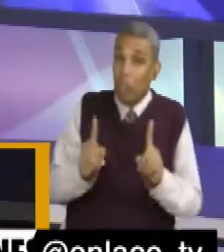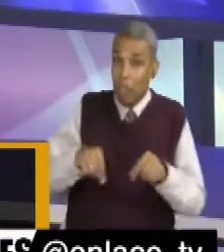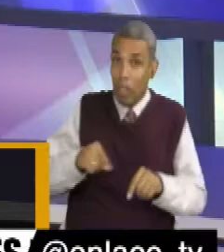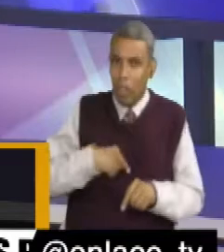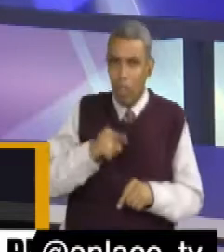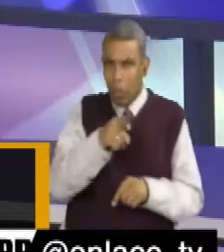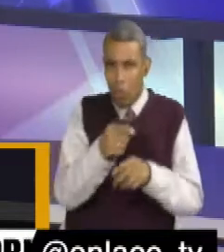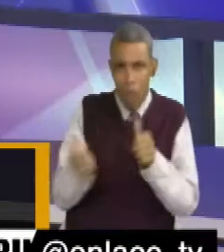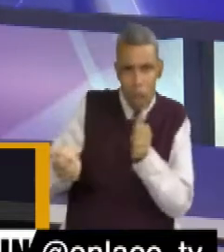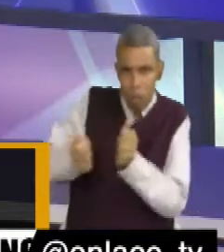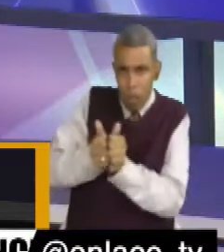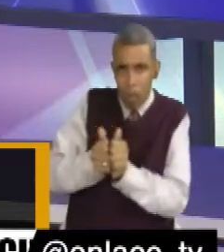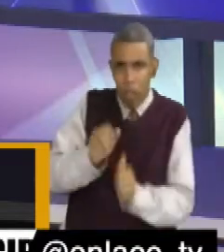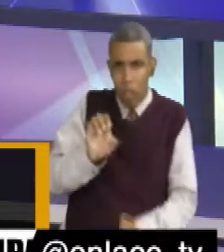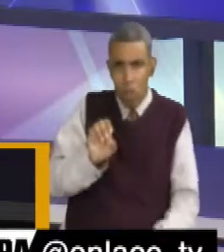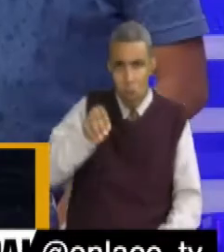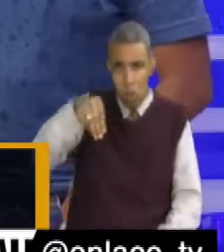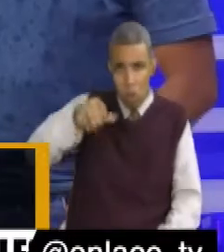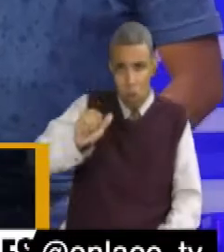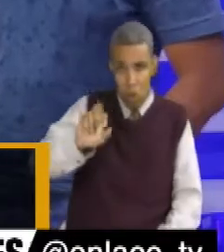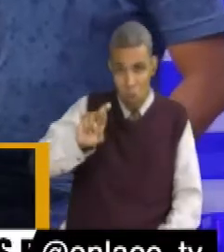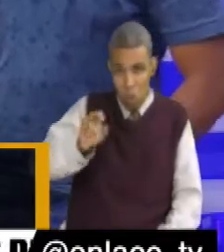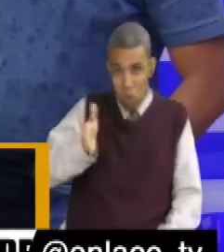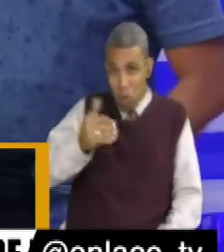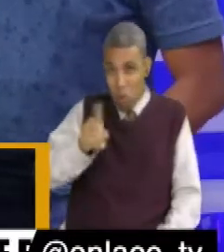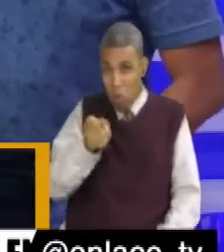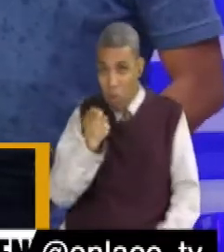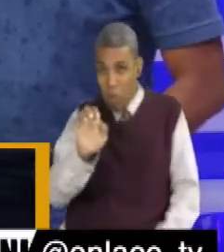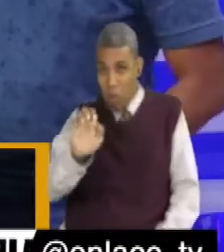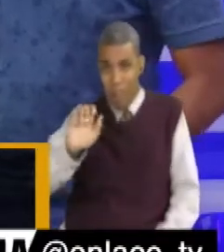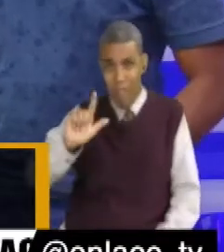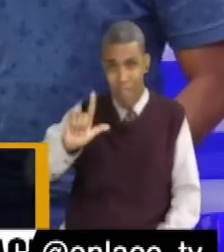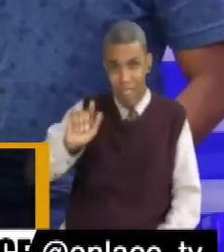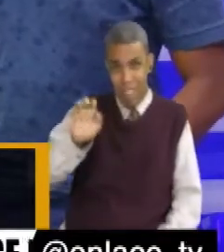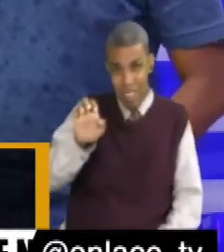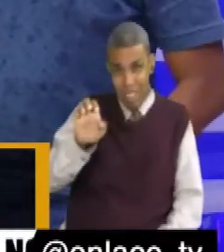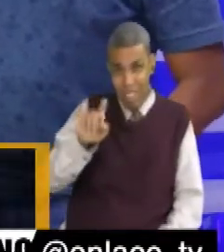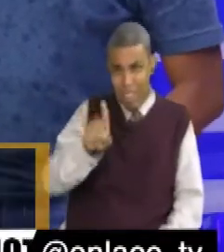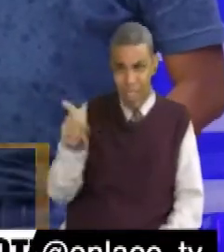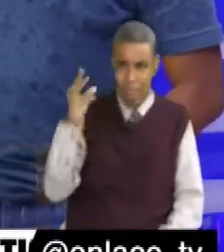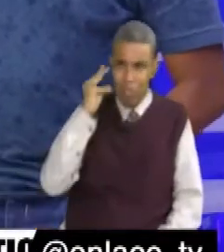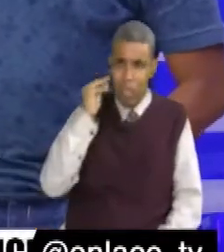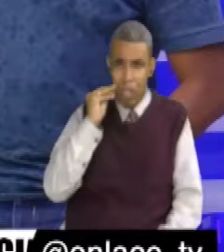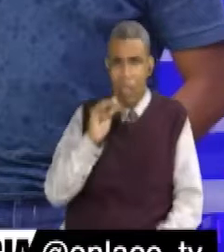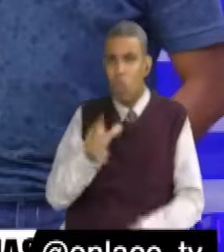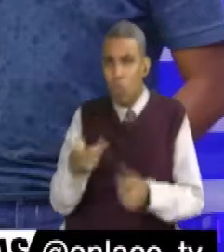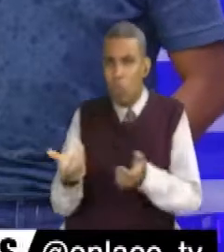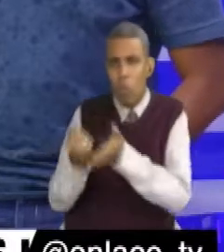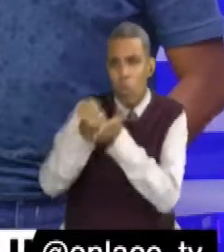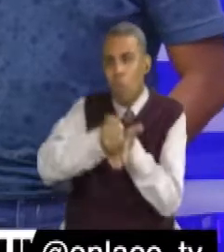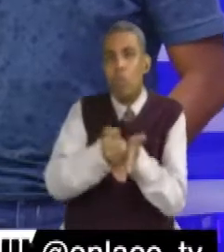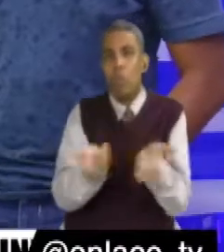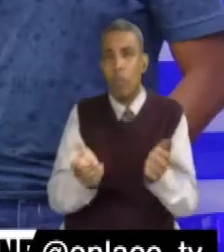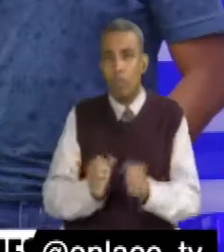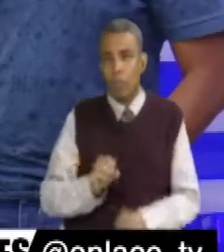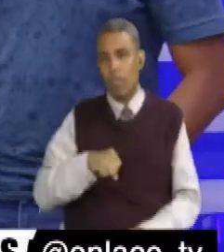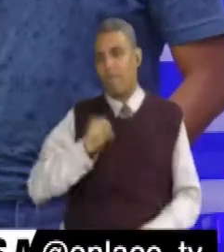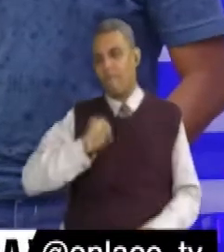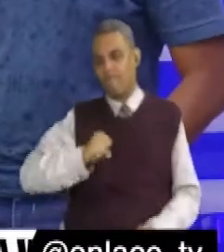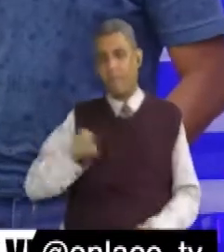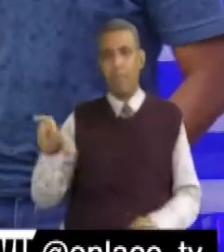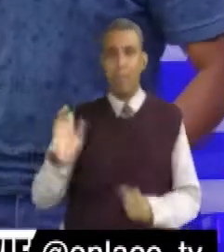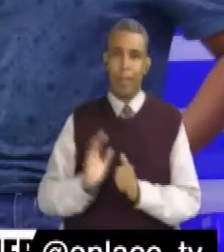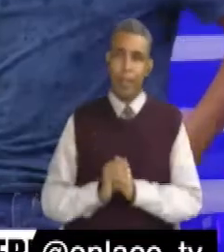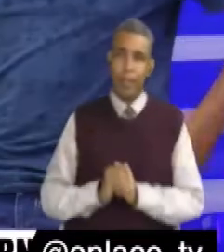fue? Bueno, Omar Geles es para nosotros un padrino musical, aparte de que siempre lo hemos llamado tío porque hemos crecido con él. Él